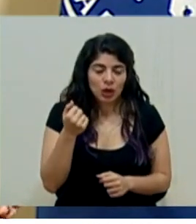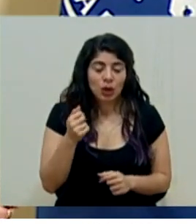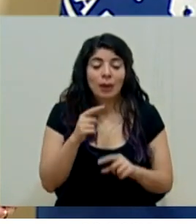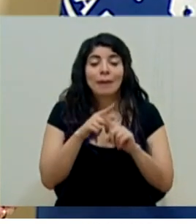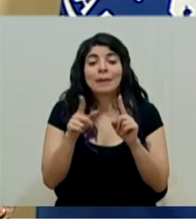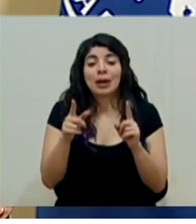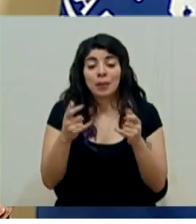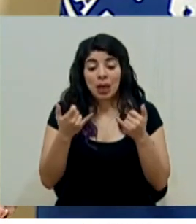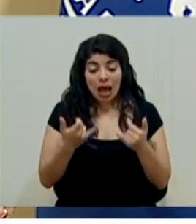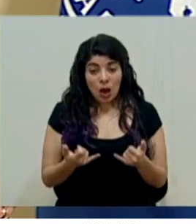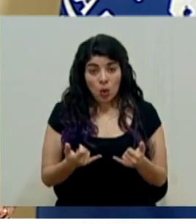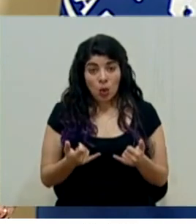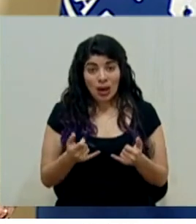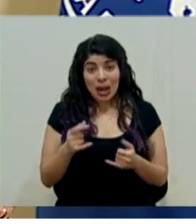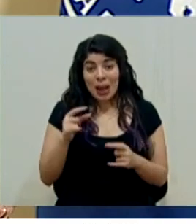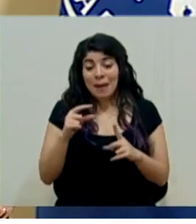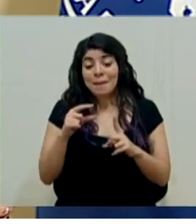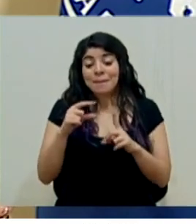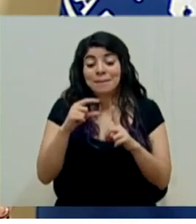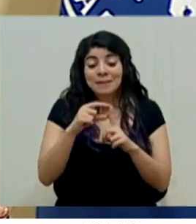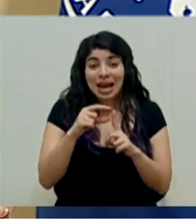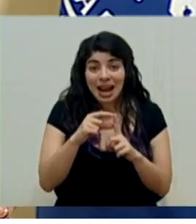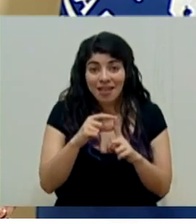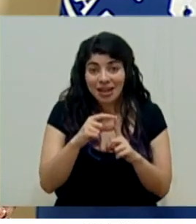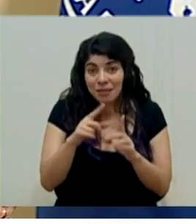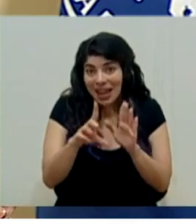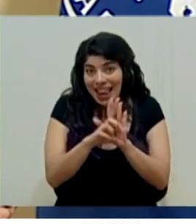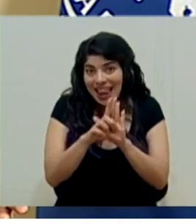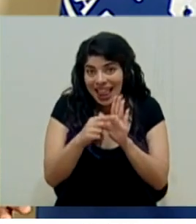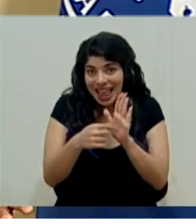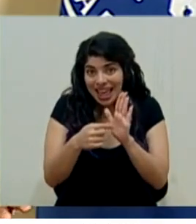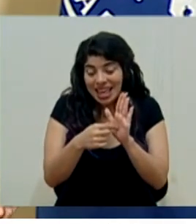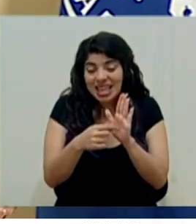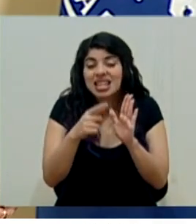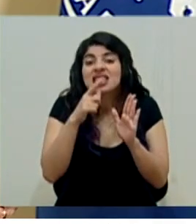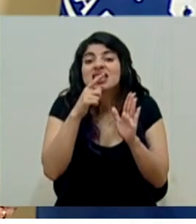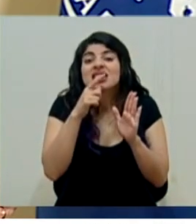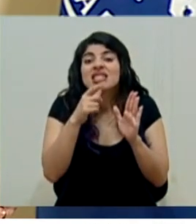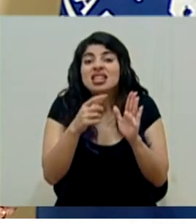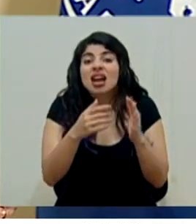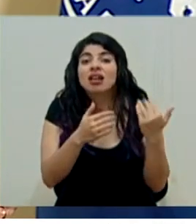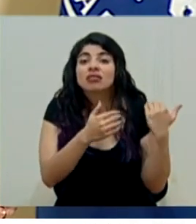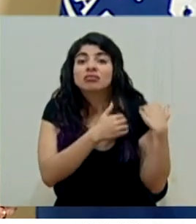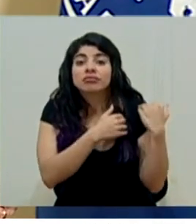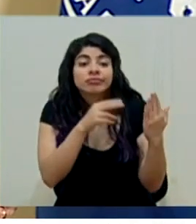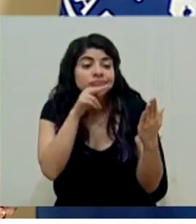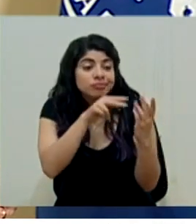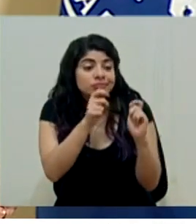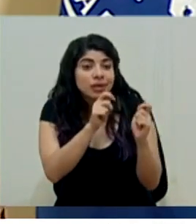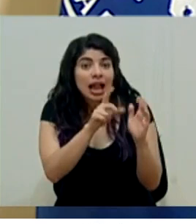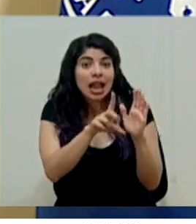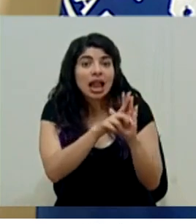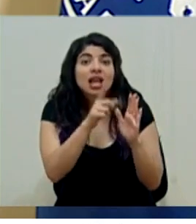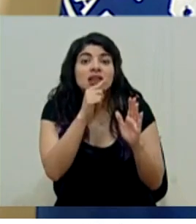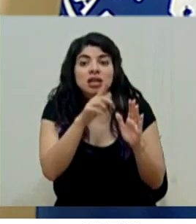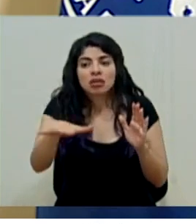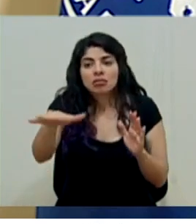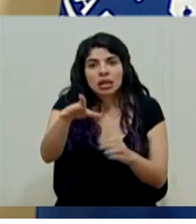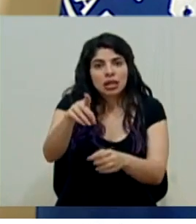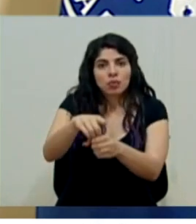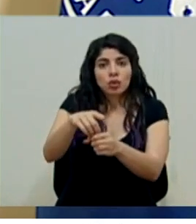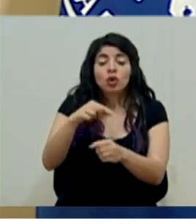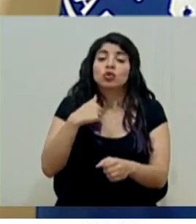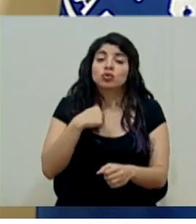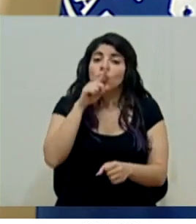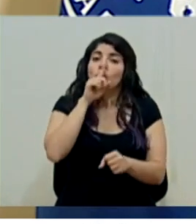Ahora bien, esa palabra, como es una ley, la tienen las y los diputados. No obstante, yo tengo que